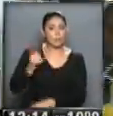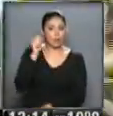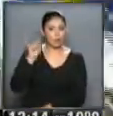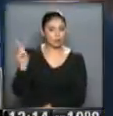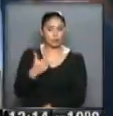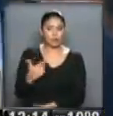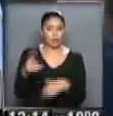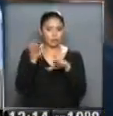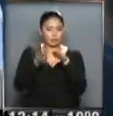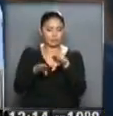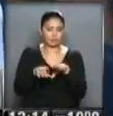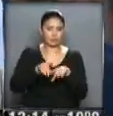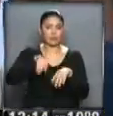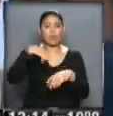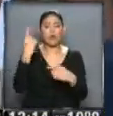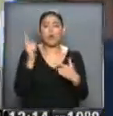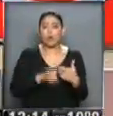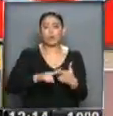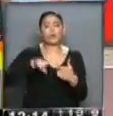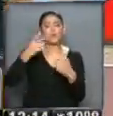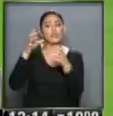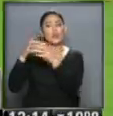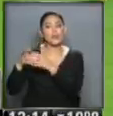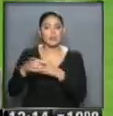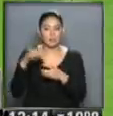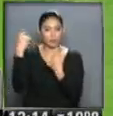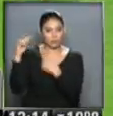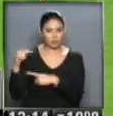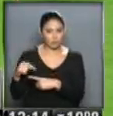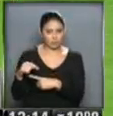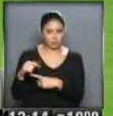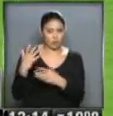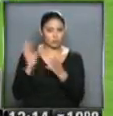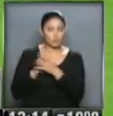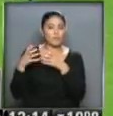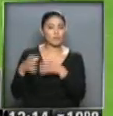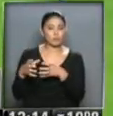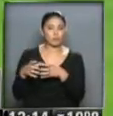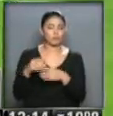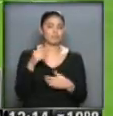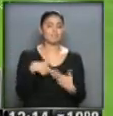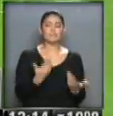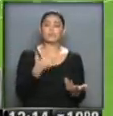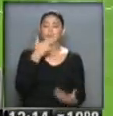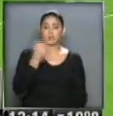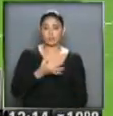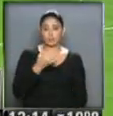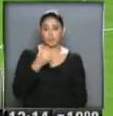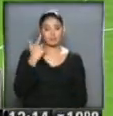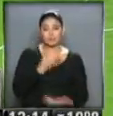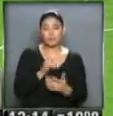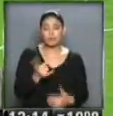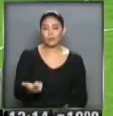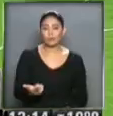tenemos otro del Getafe, otro del Sporting de Lisboa, otro del Benfica. No hay roce. Evidentemente no hay roce.